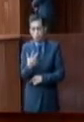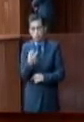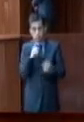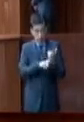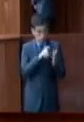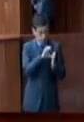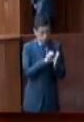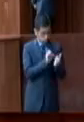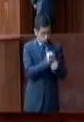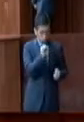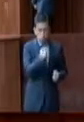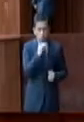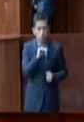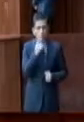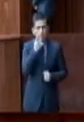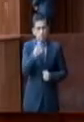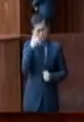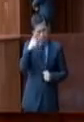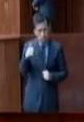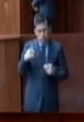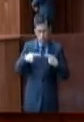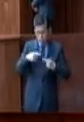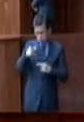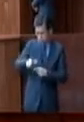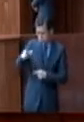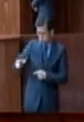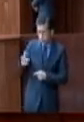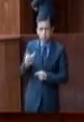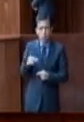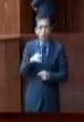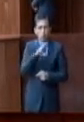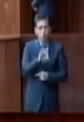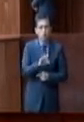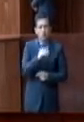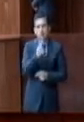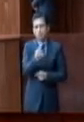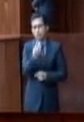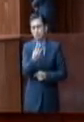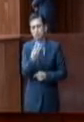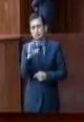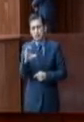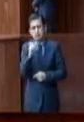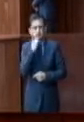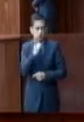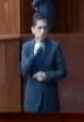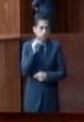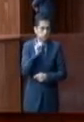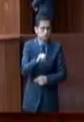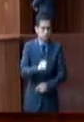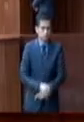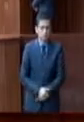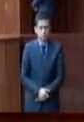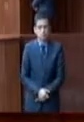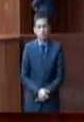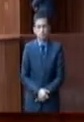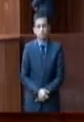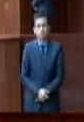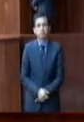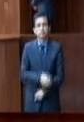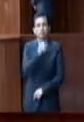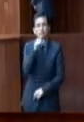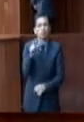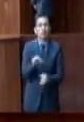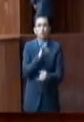referencia entes públicos como sí lo hace el 41 13 y finalmente pues no no